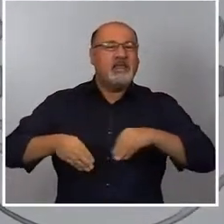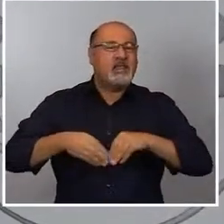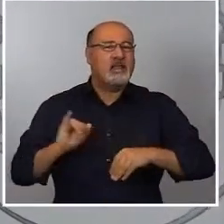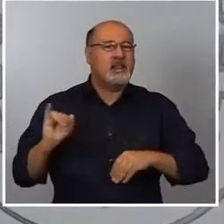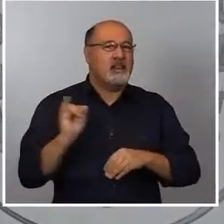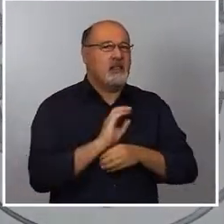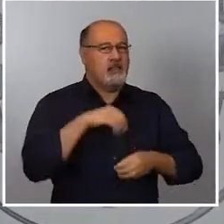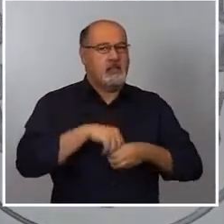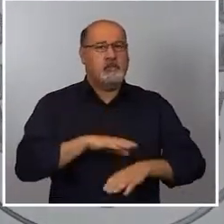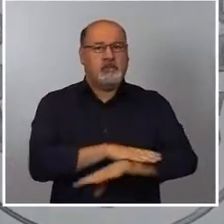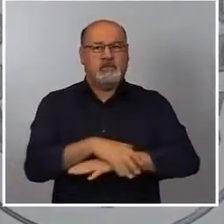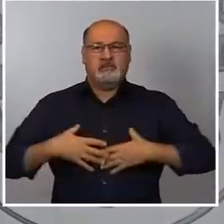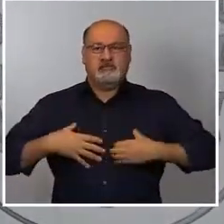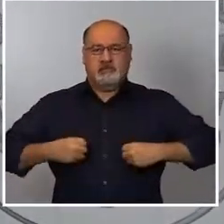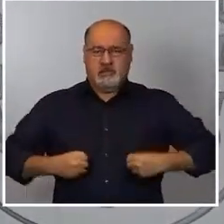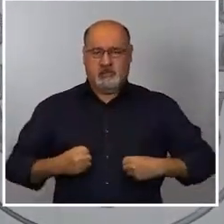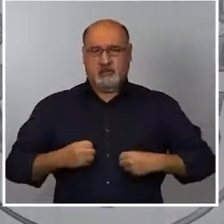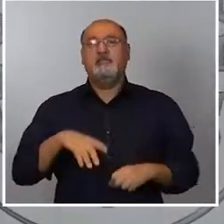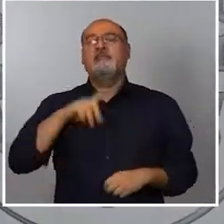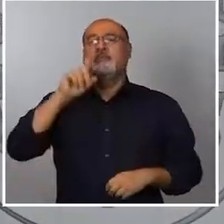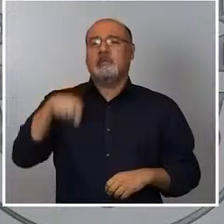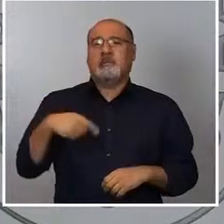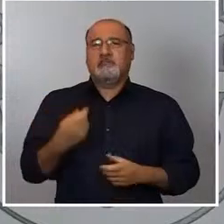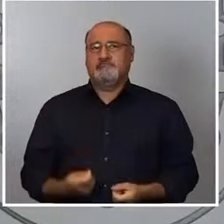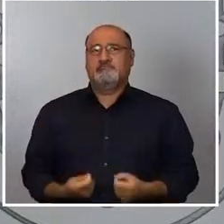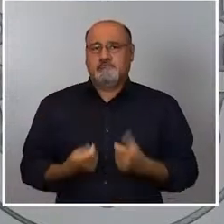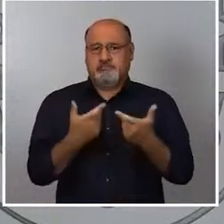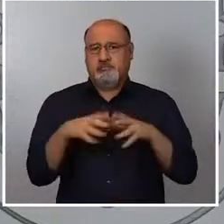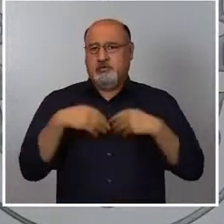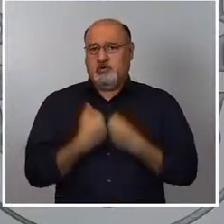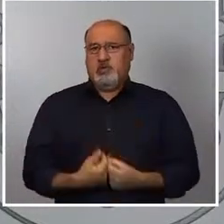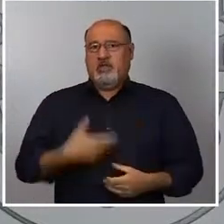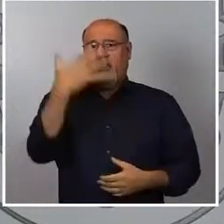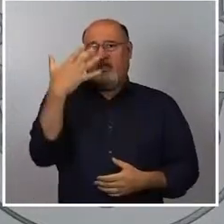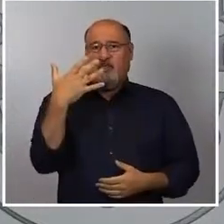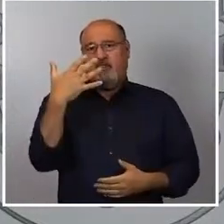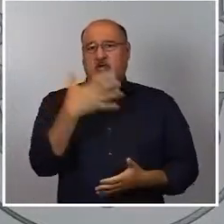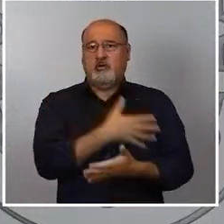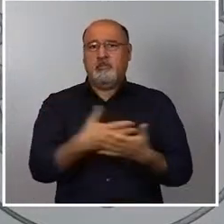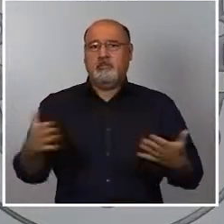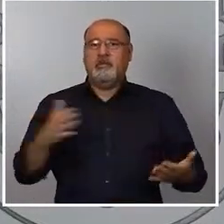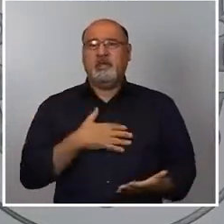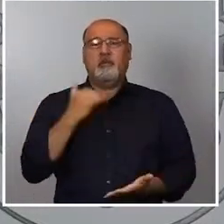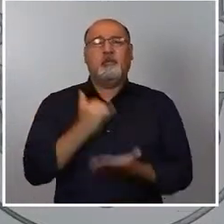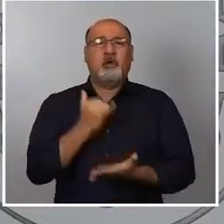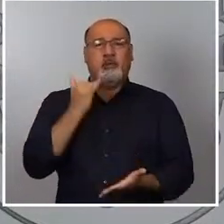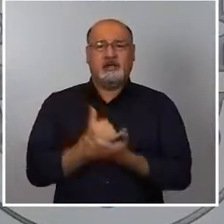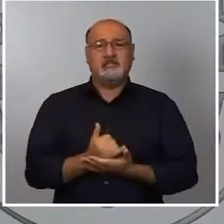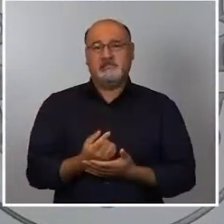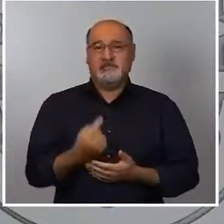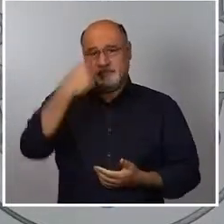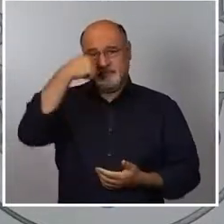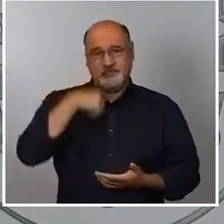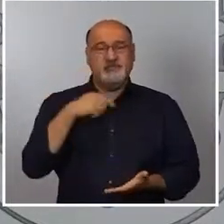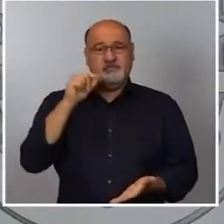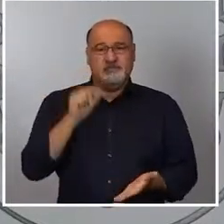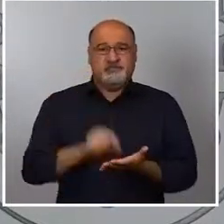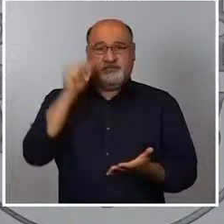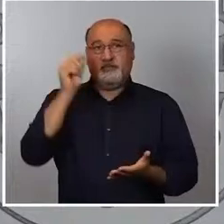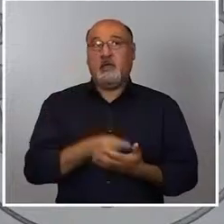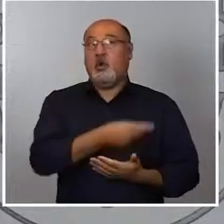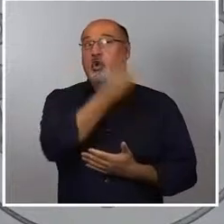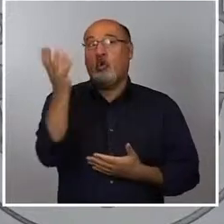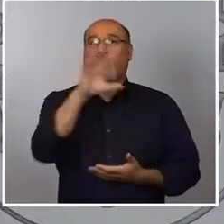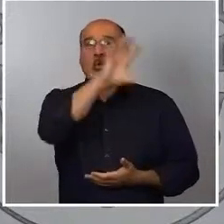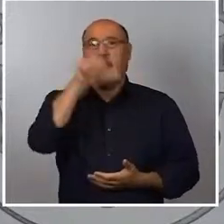y también para que en torno a 5 millones de tests antígenos están a su disposición por si las comunidades autónomas quieren hacer